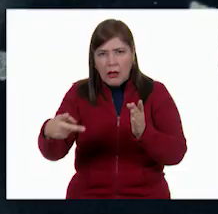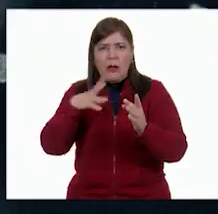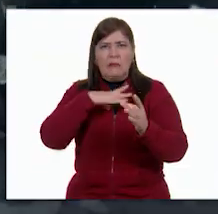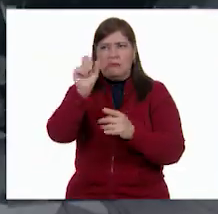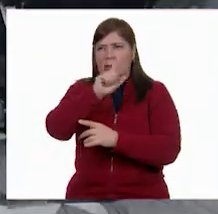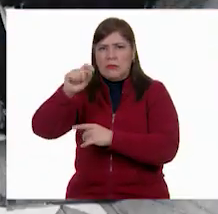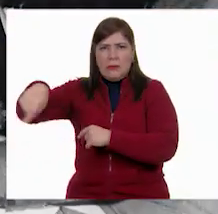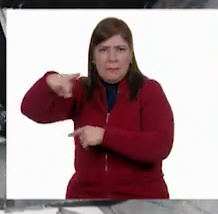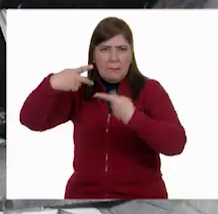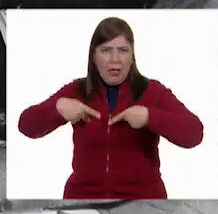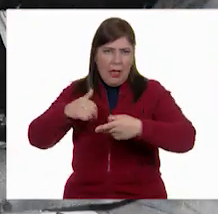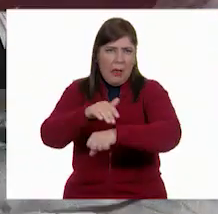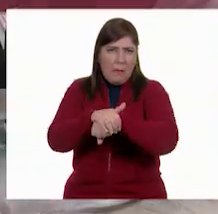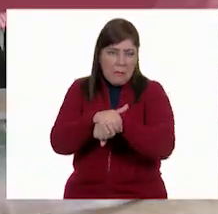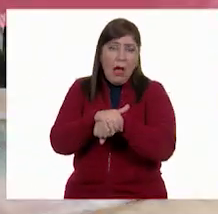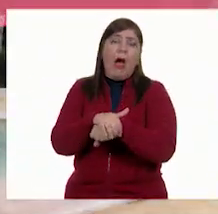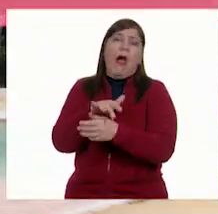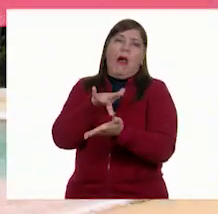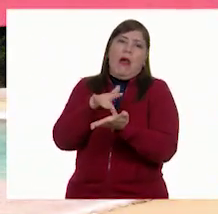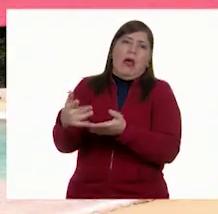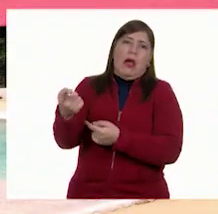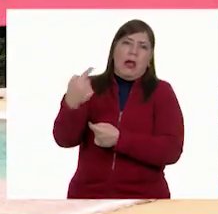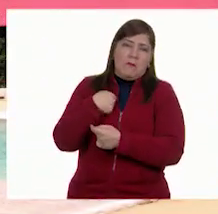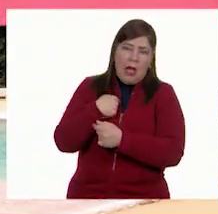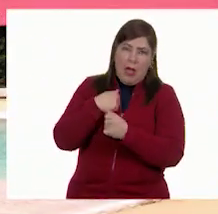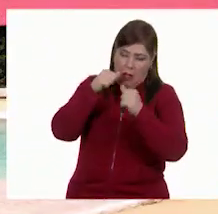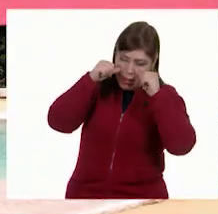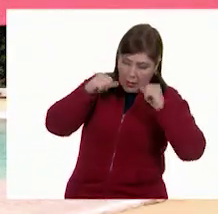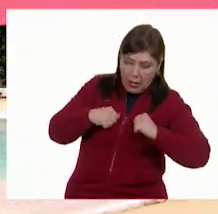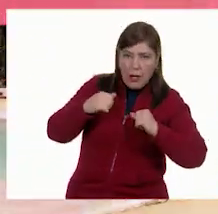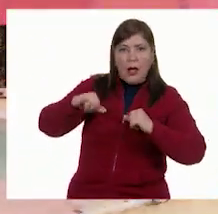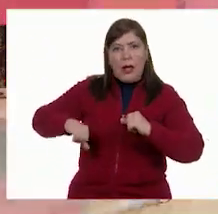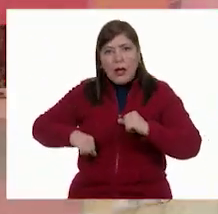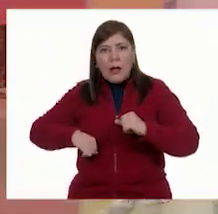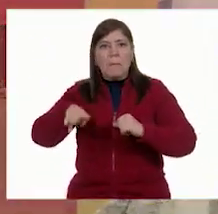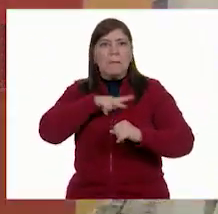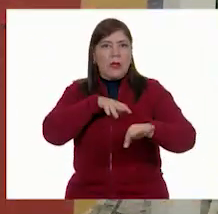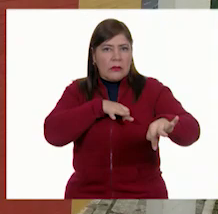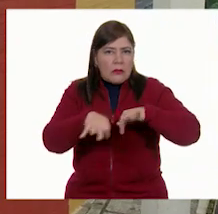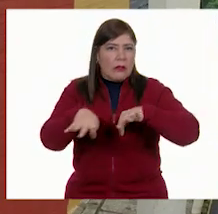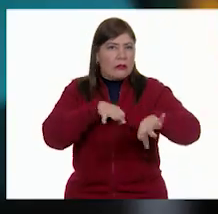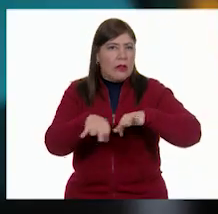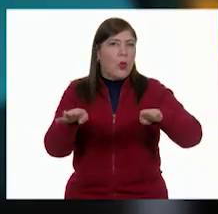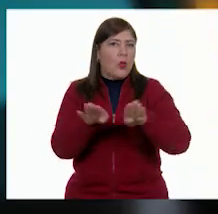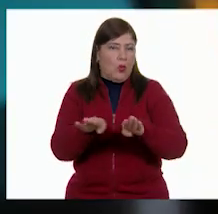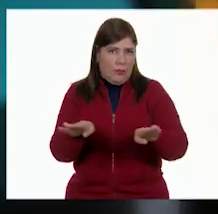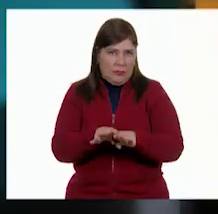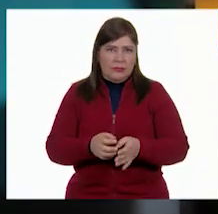personales amigos que han tenido la bondad de interesarse en mi trabajo.